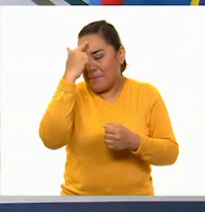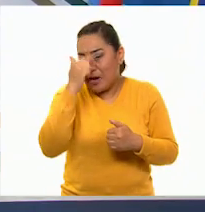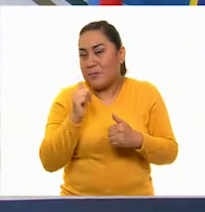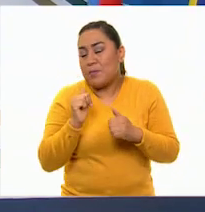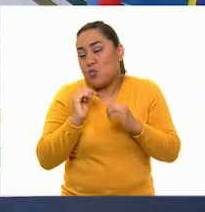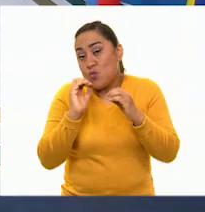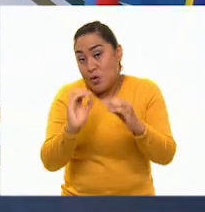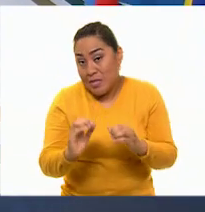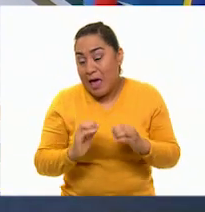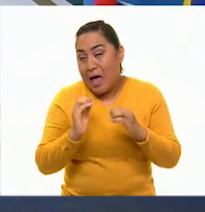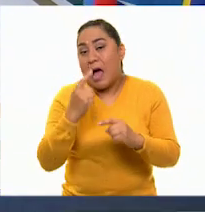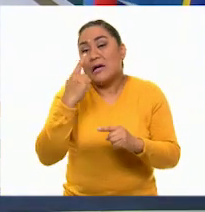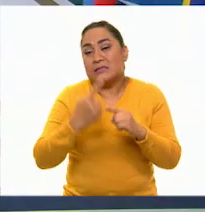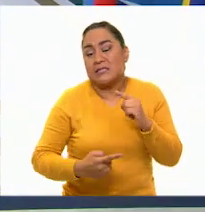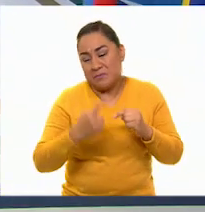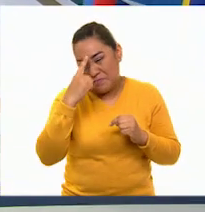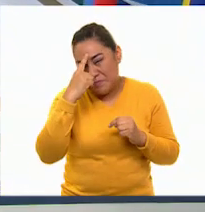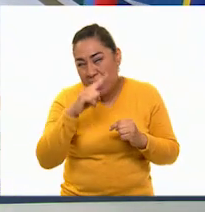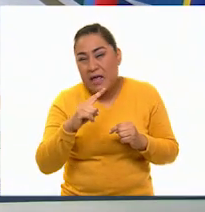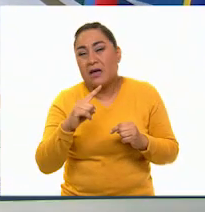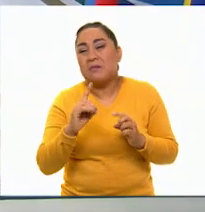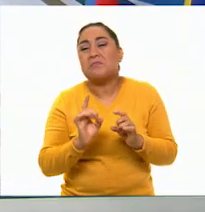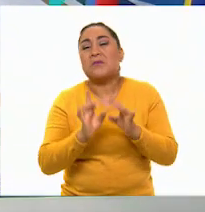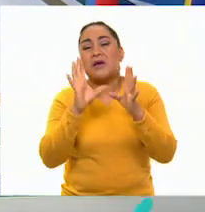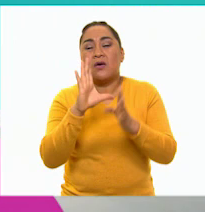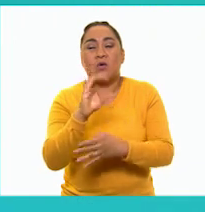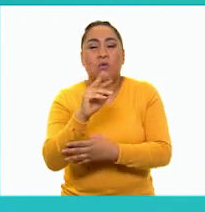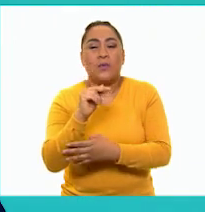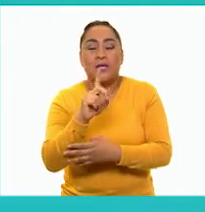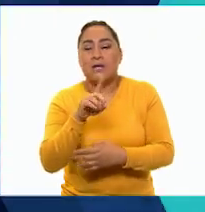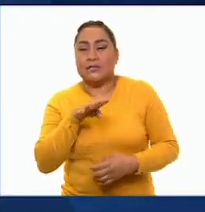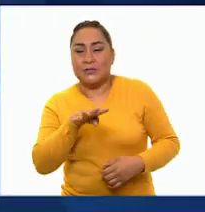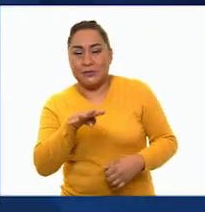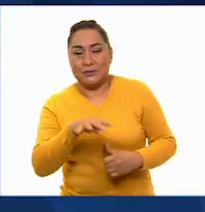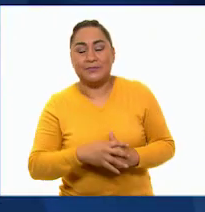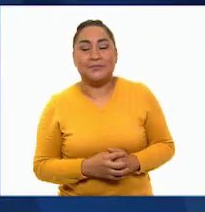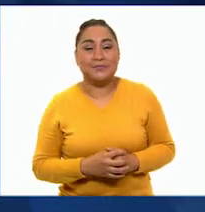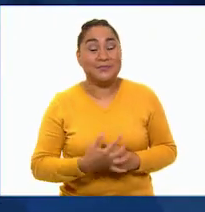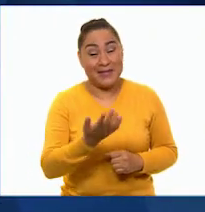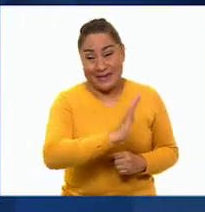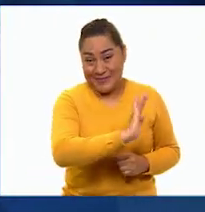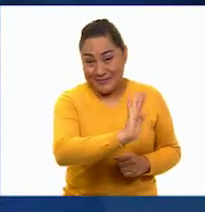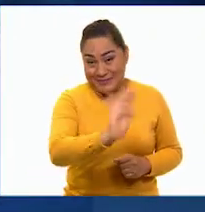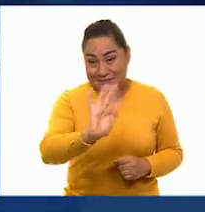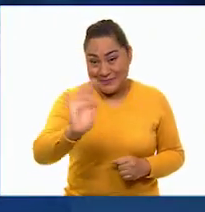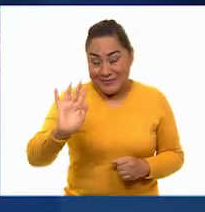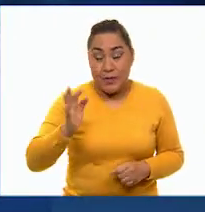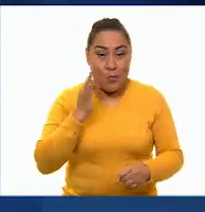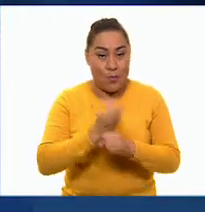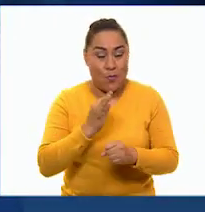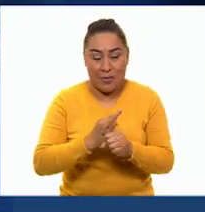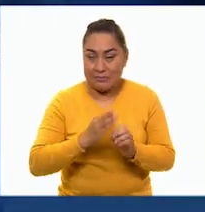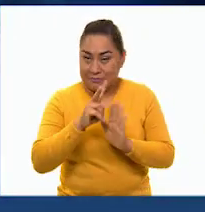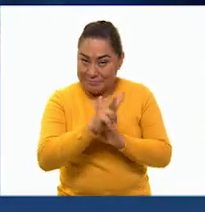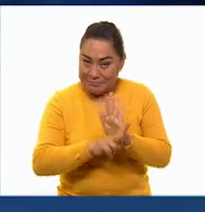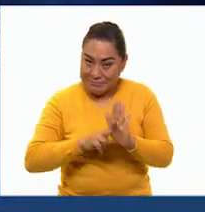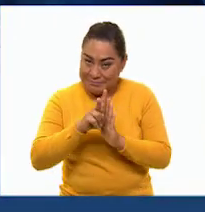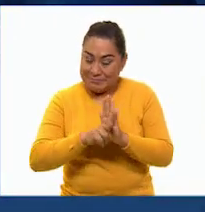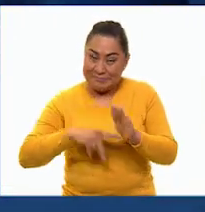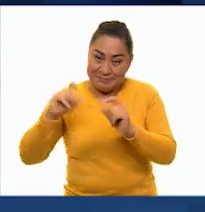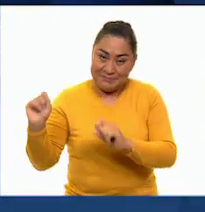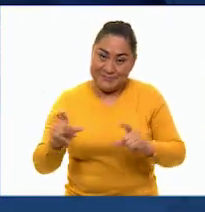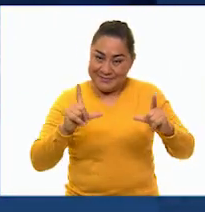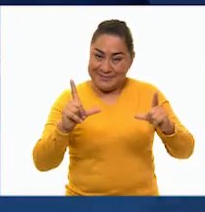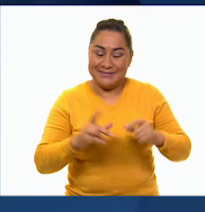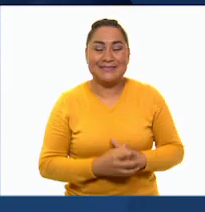que podemos utilizar ante la presencia del COVID-19. ¡Hola! ¡Vamos a ver el siguiente